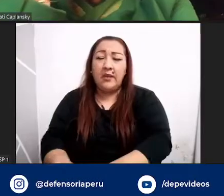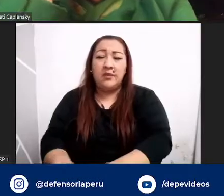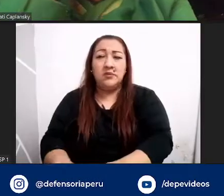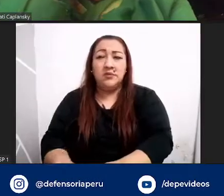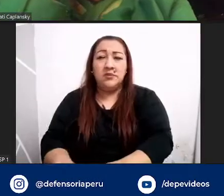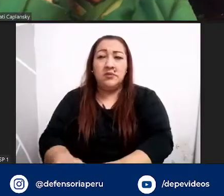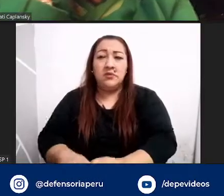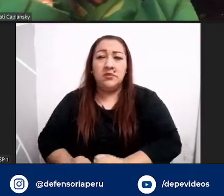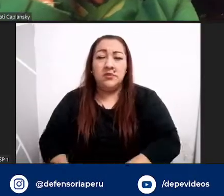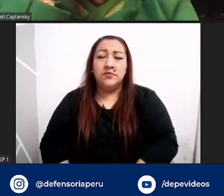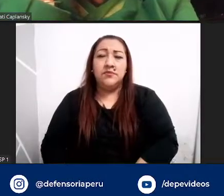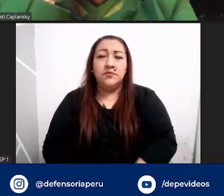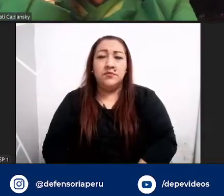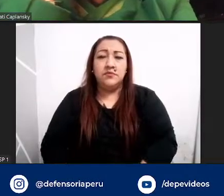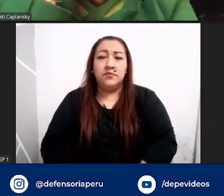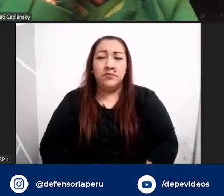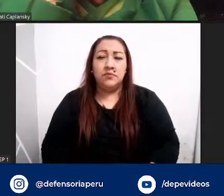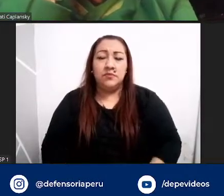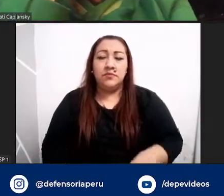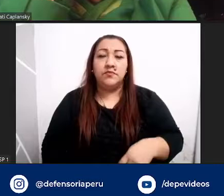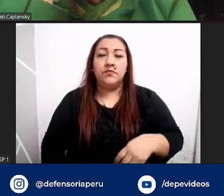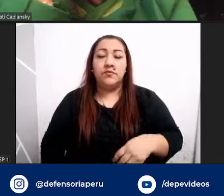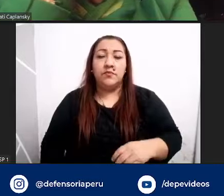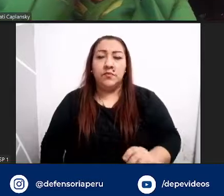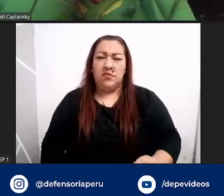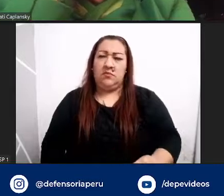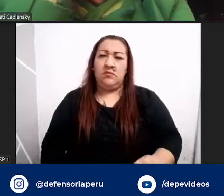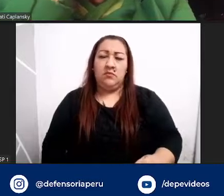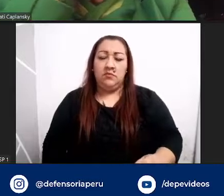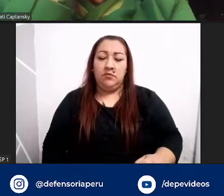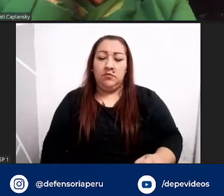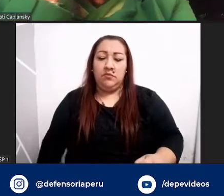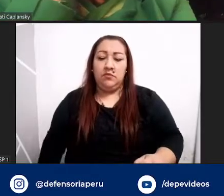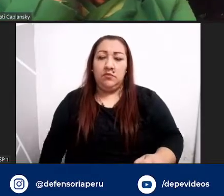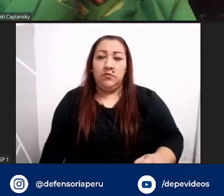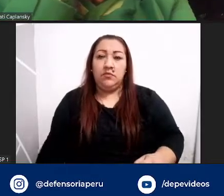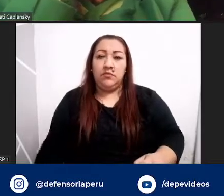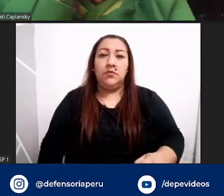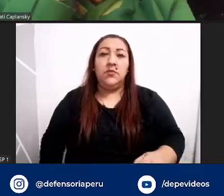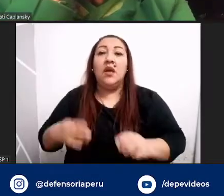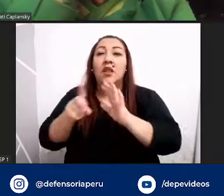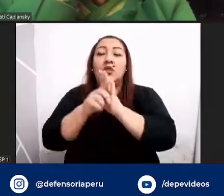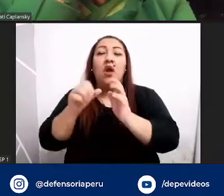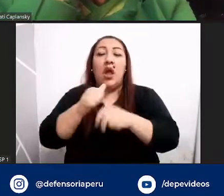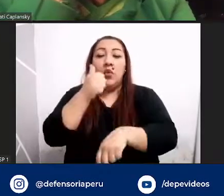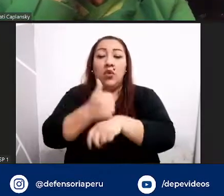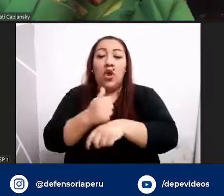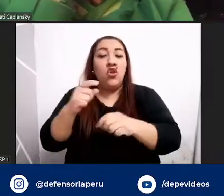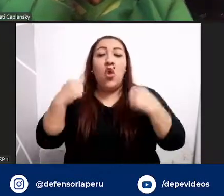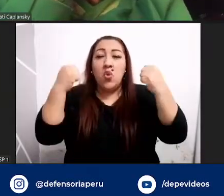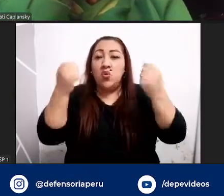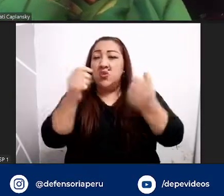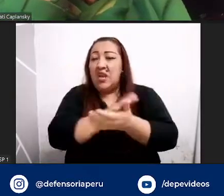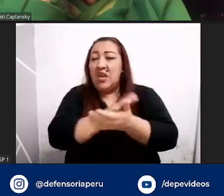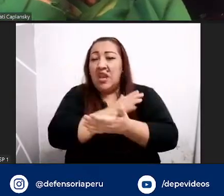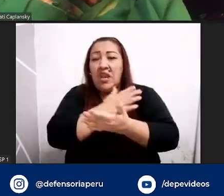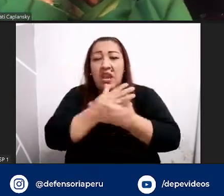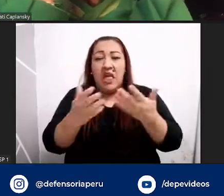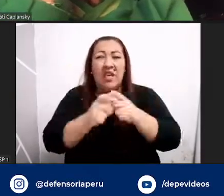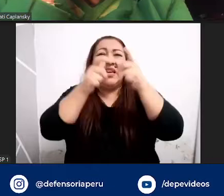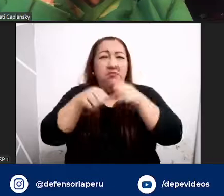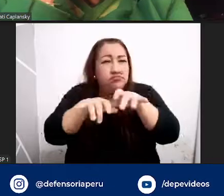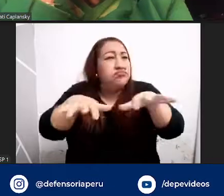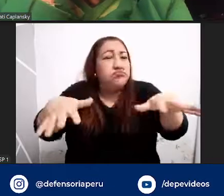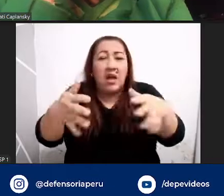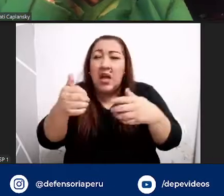con dificultad frente a esto, ahora creo que no están luchando, ¿no? Y hay una enorme expansión de actividad ilegal que